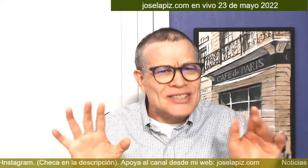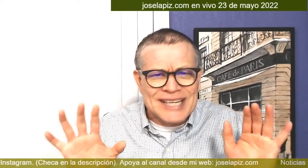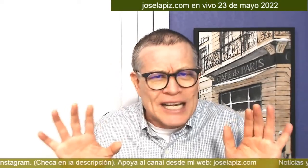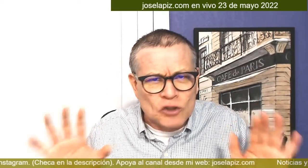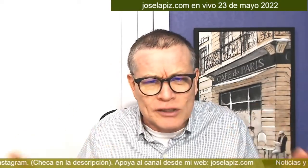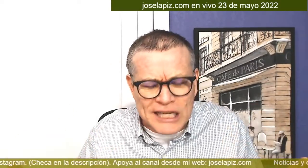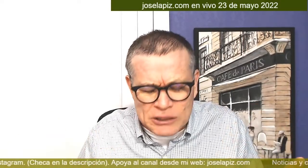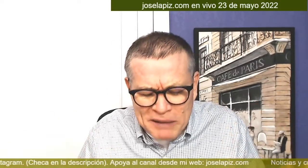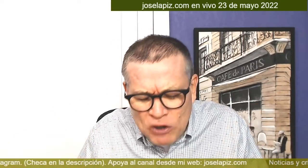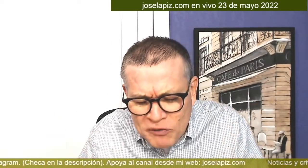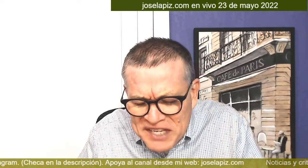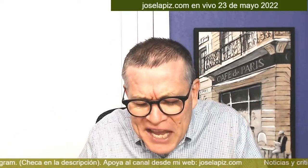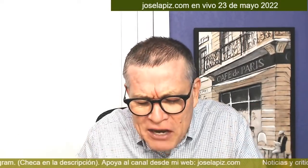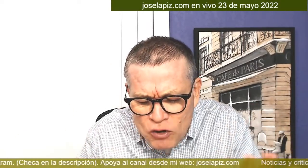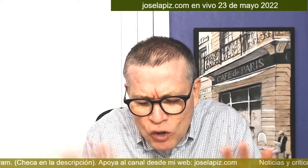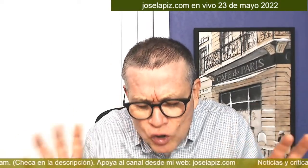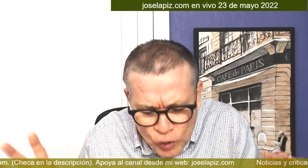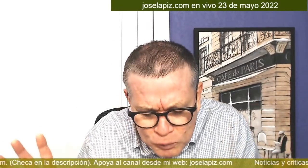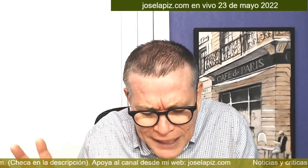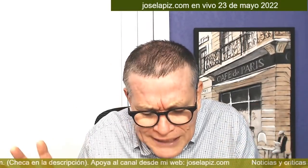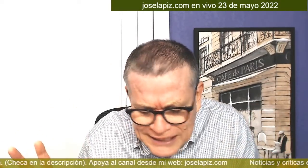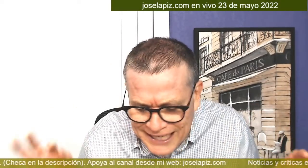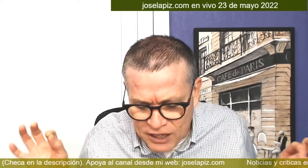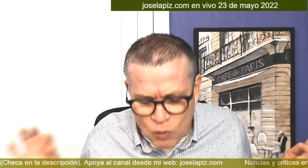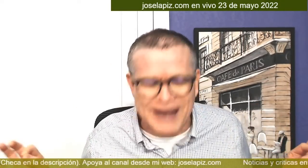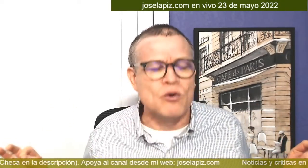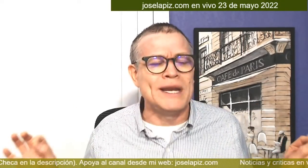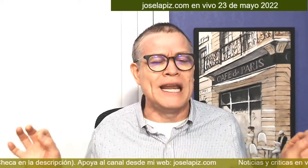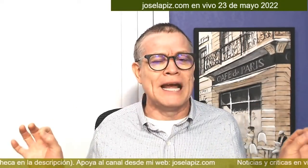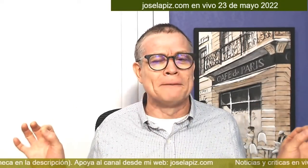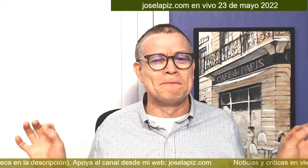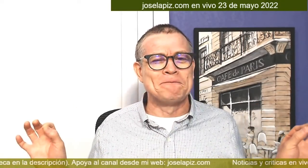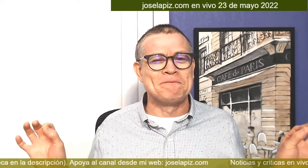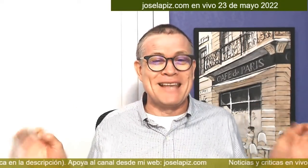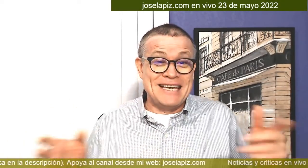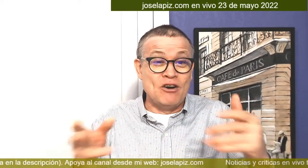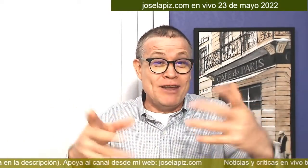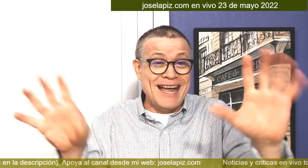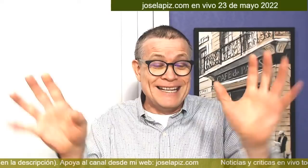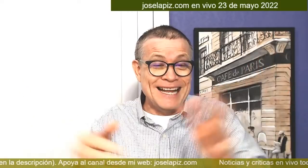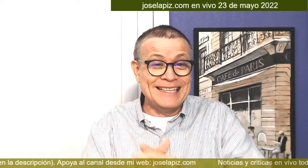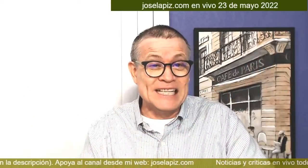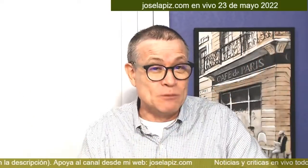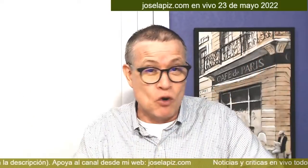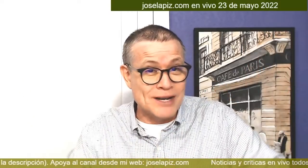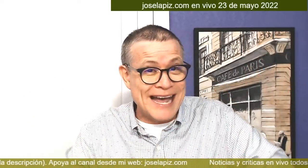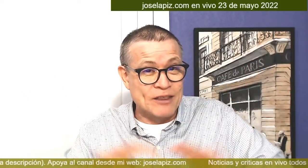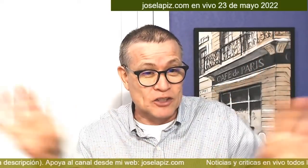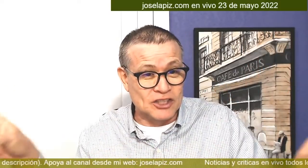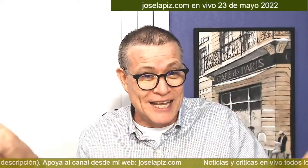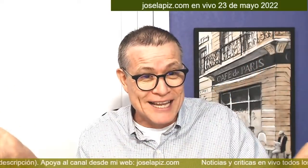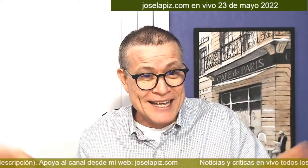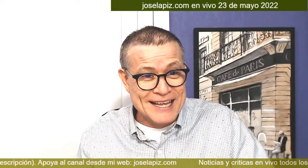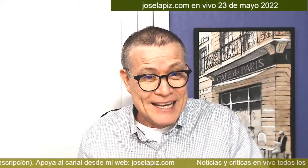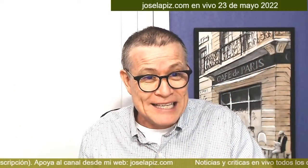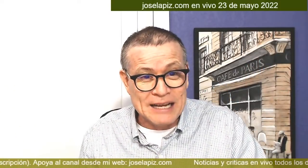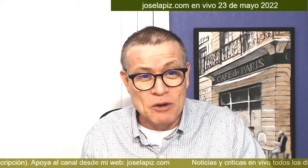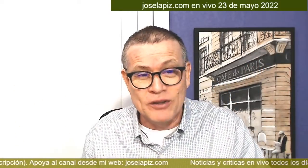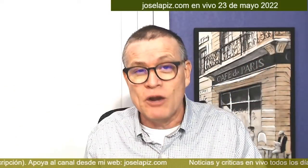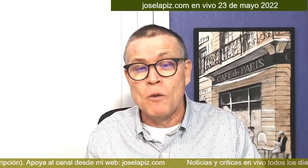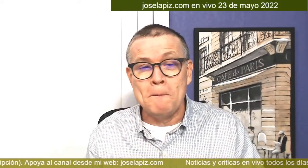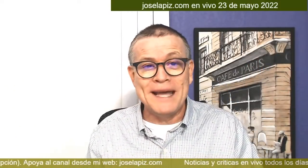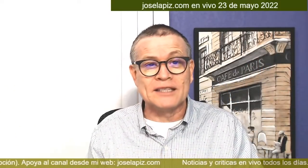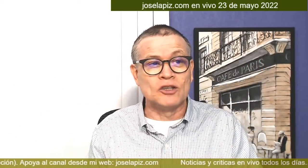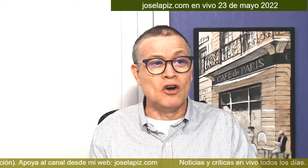patotas pero bien corruptas en coahuila y hoy andan desbocado se les